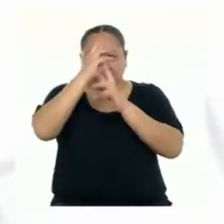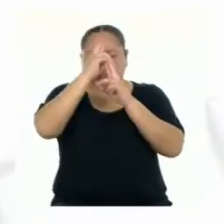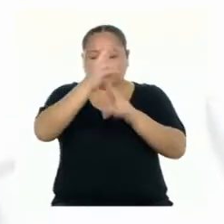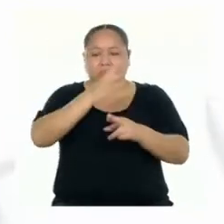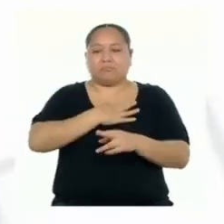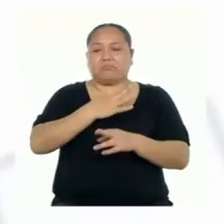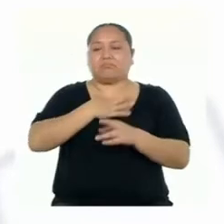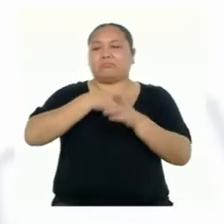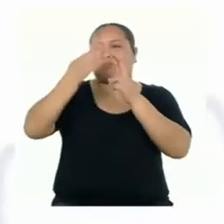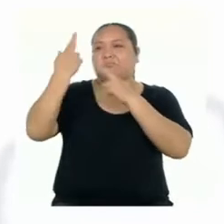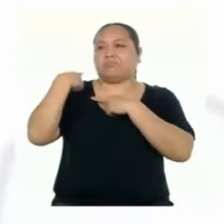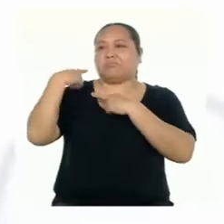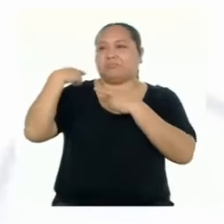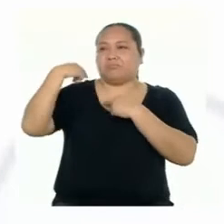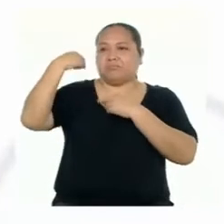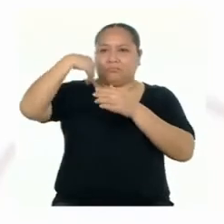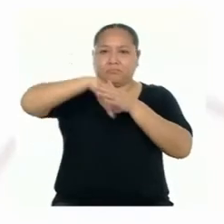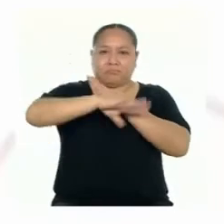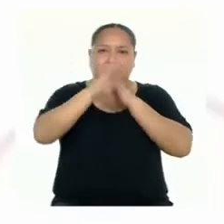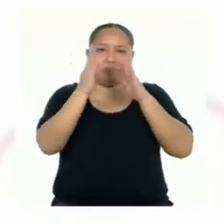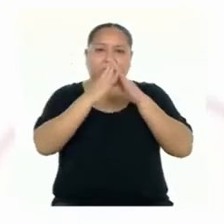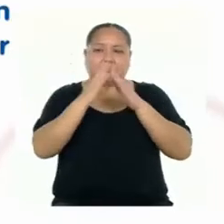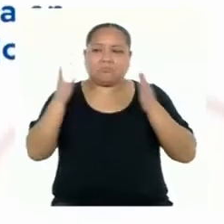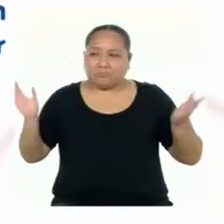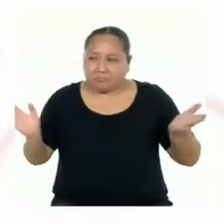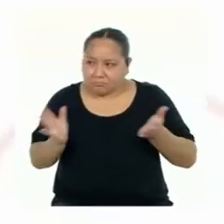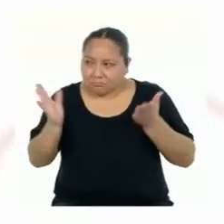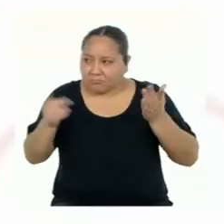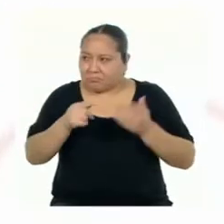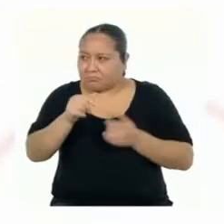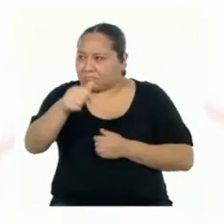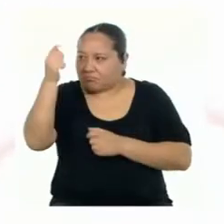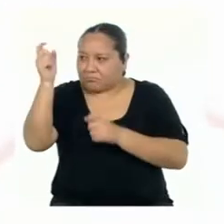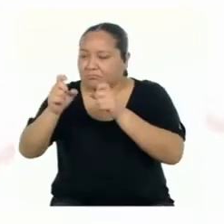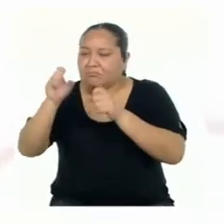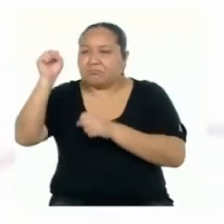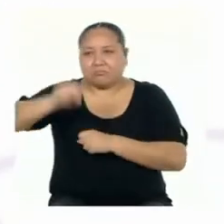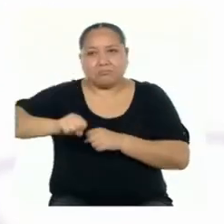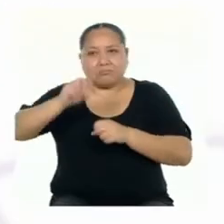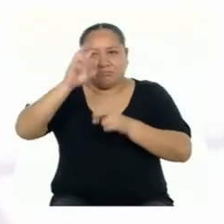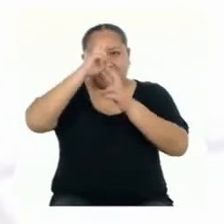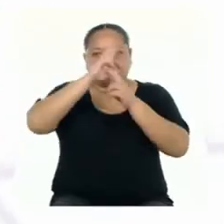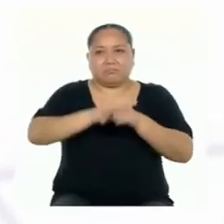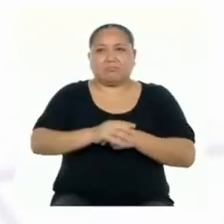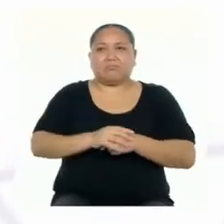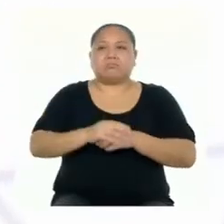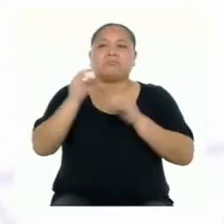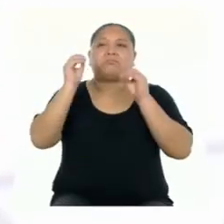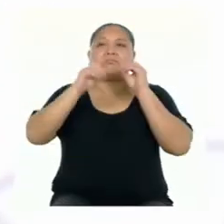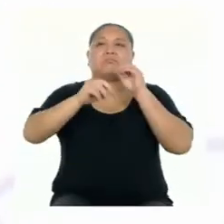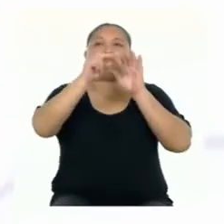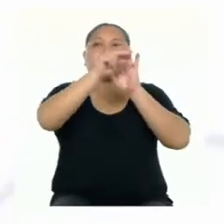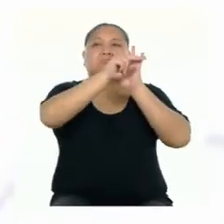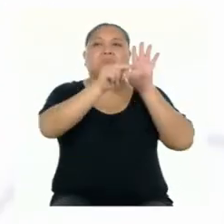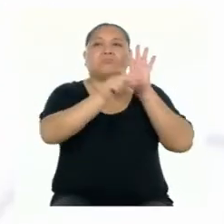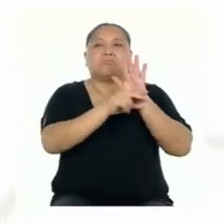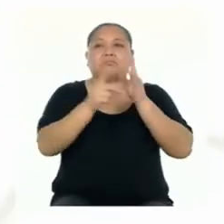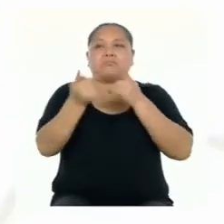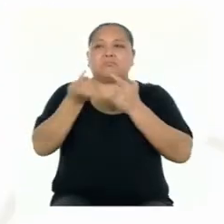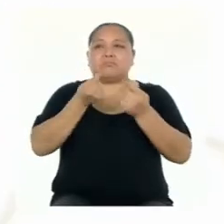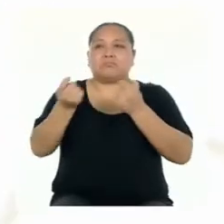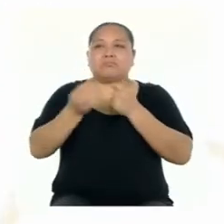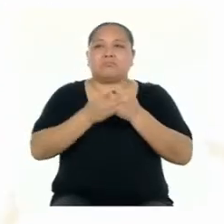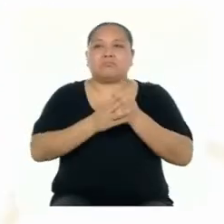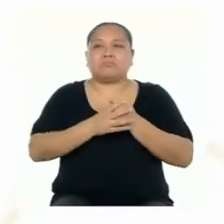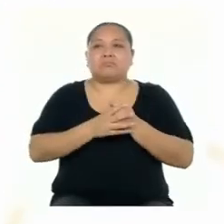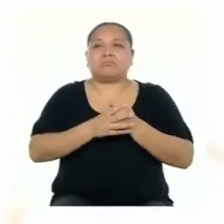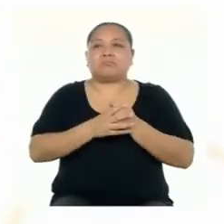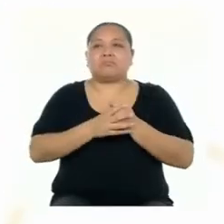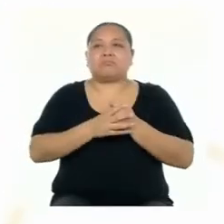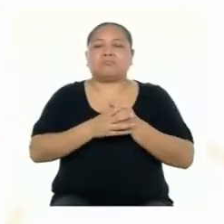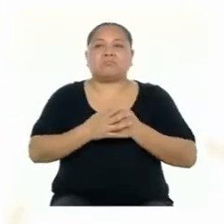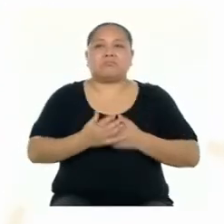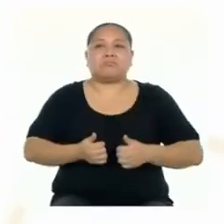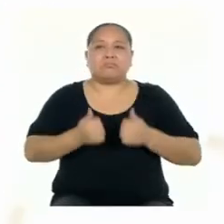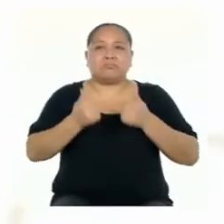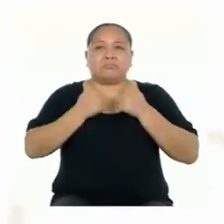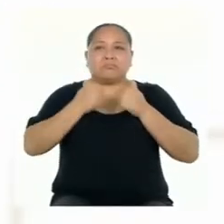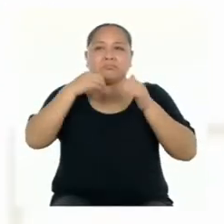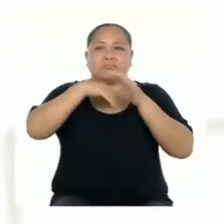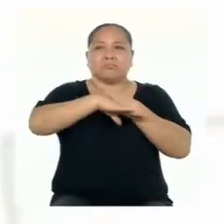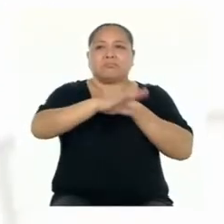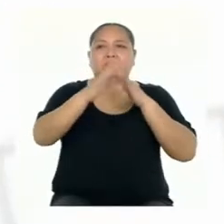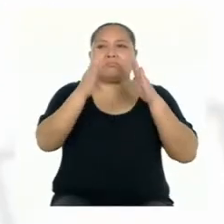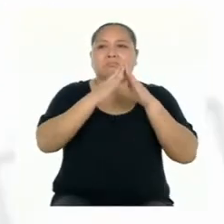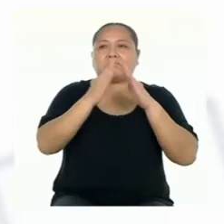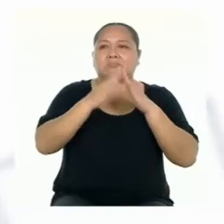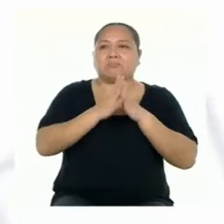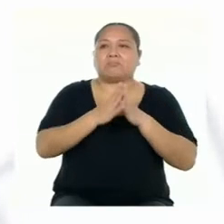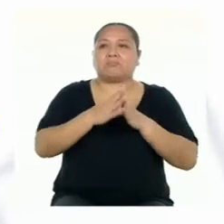casa y promoví que los demás también los cumplan. Propuse normas que regulan la convivencia en mi hogar o las evalué y modifiqué para mejorar